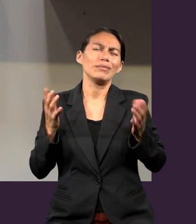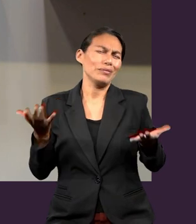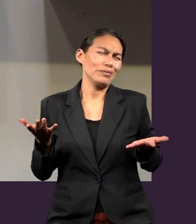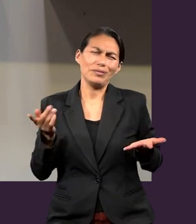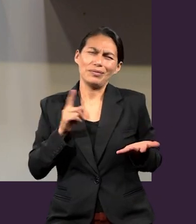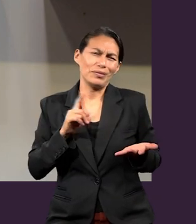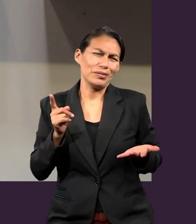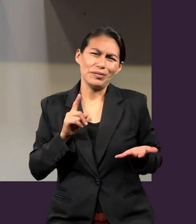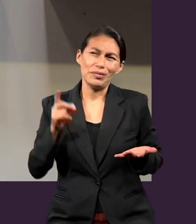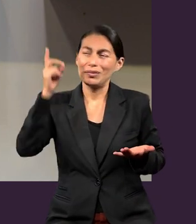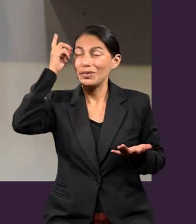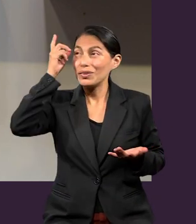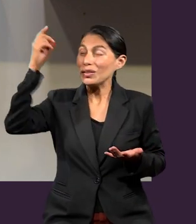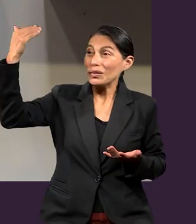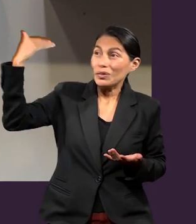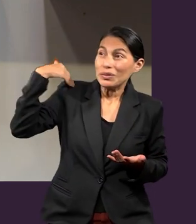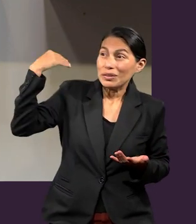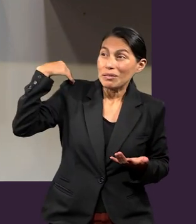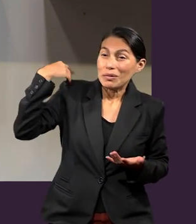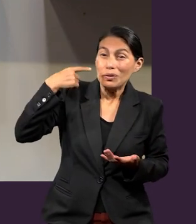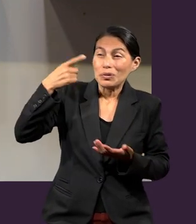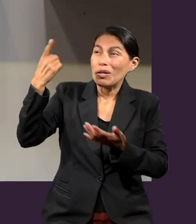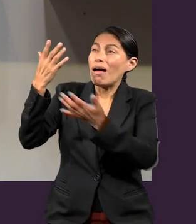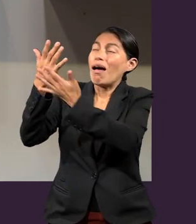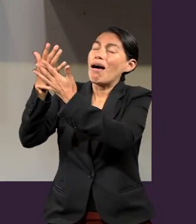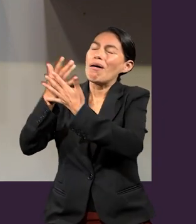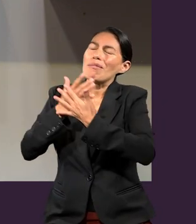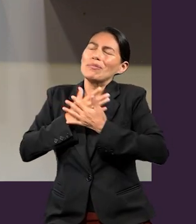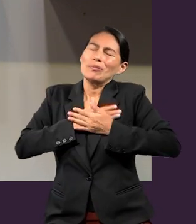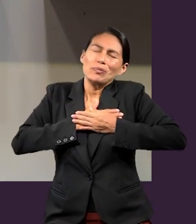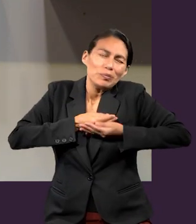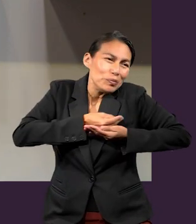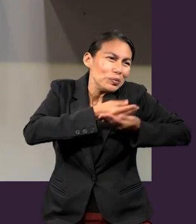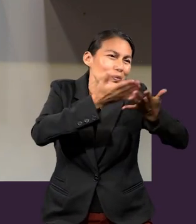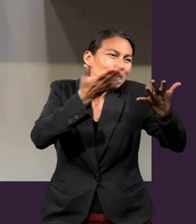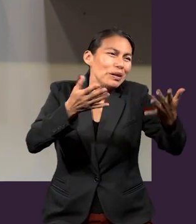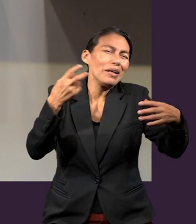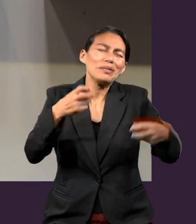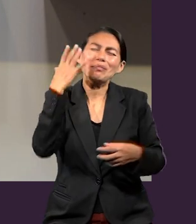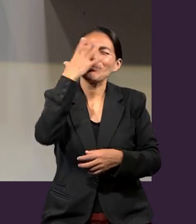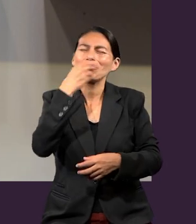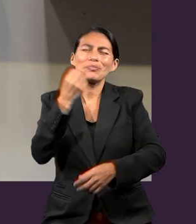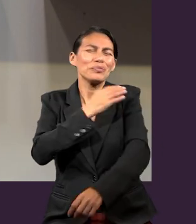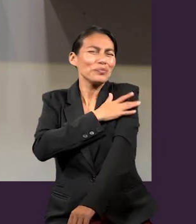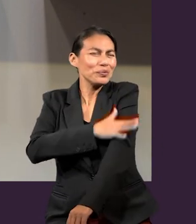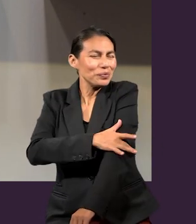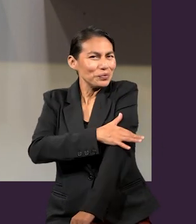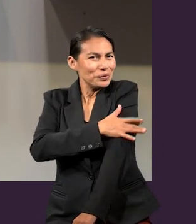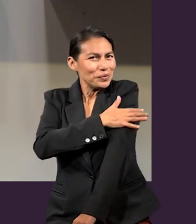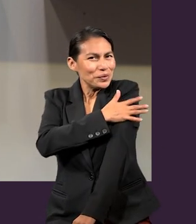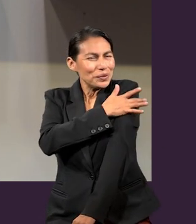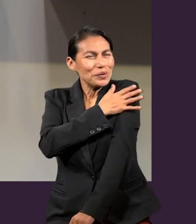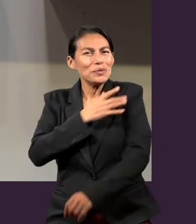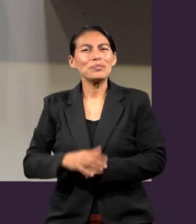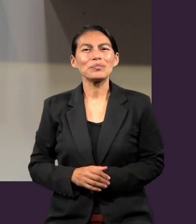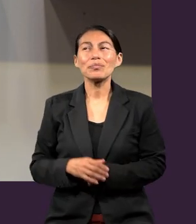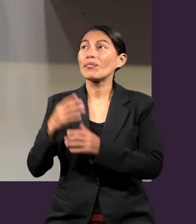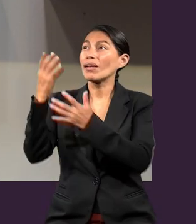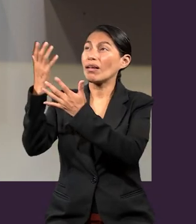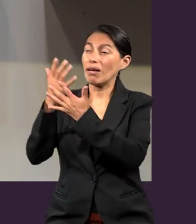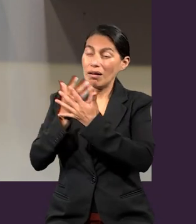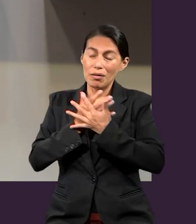¿Cómo no aceptar ese llamado que es un privilegio? Así Que es un placer poder compartir las verdades. Y cómo